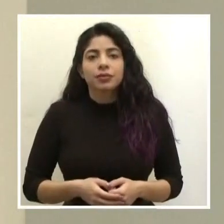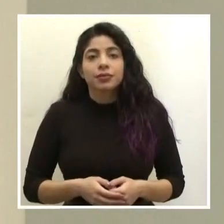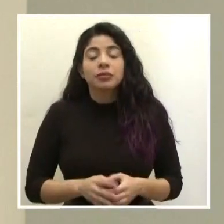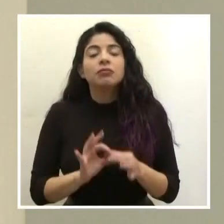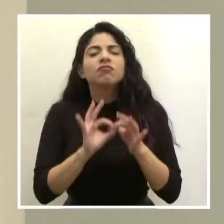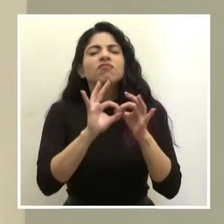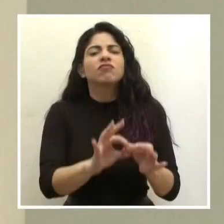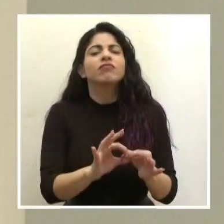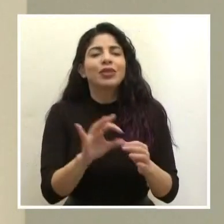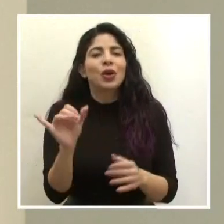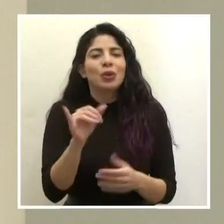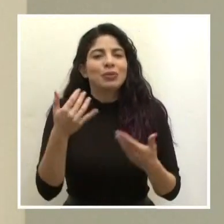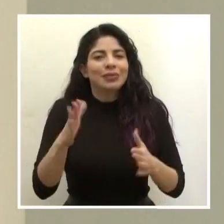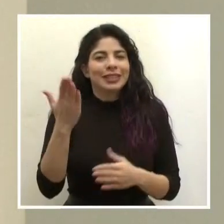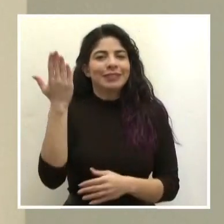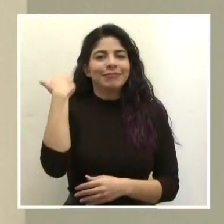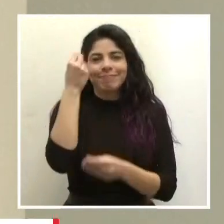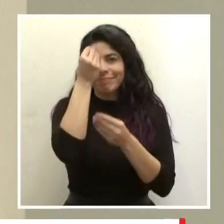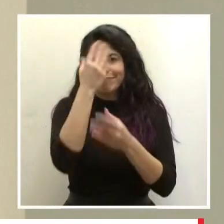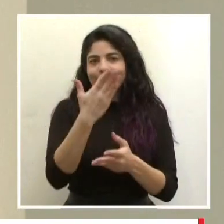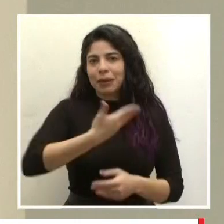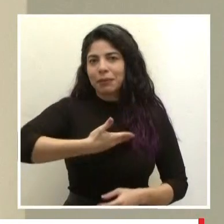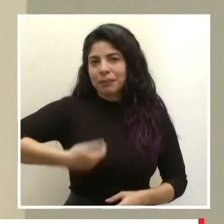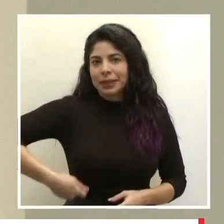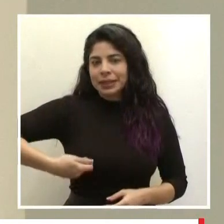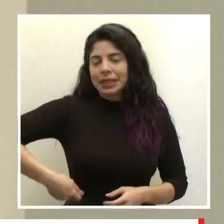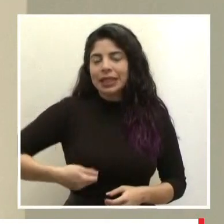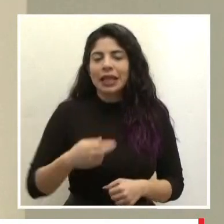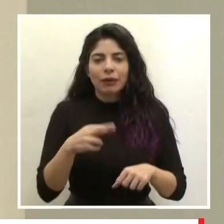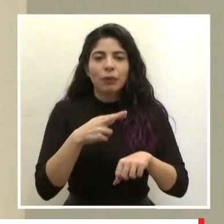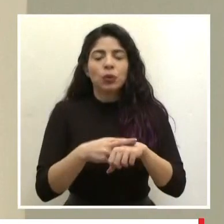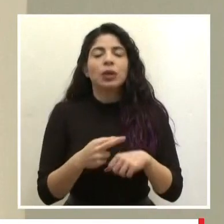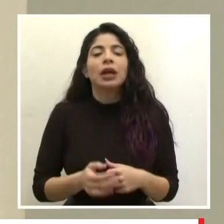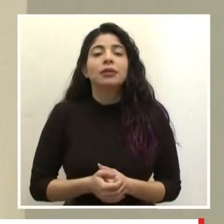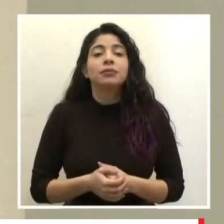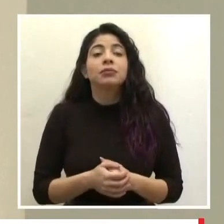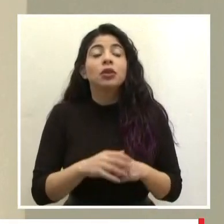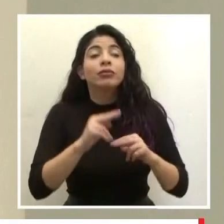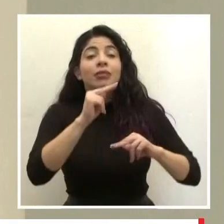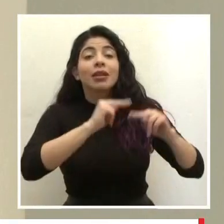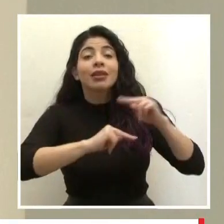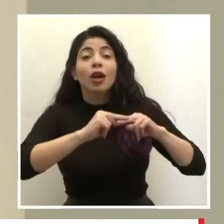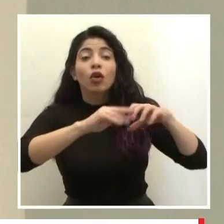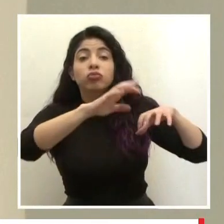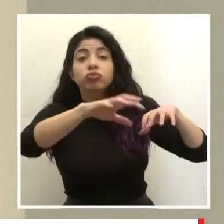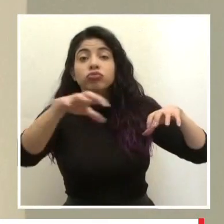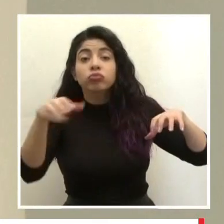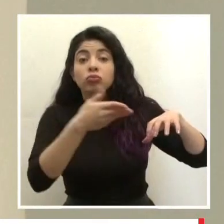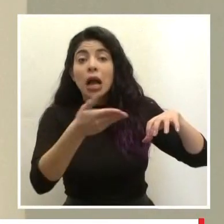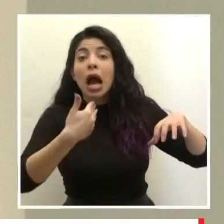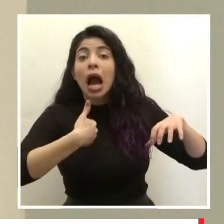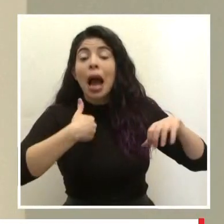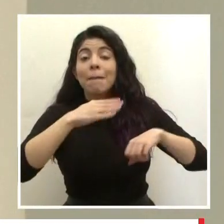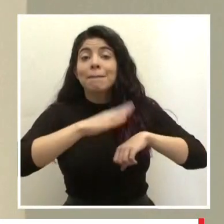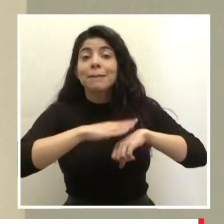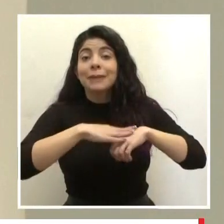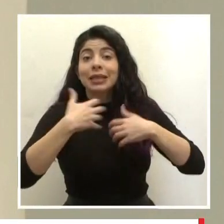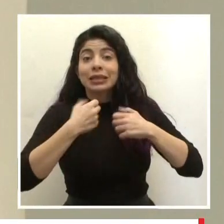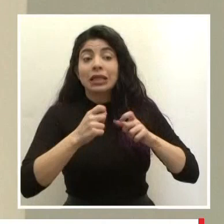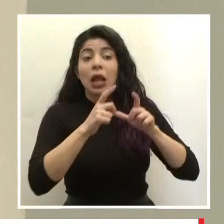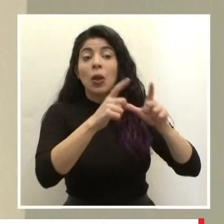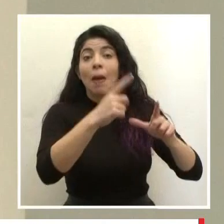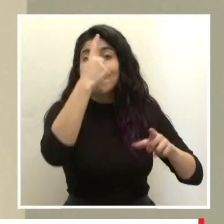Con respecto a, como bien lo indicaba el señor presidente de la República, los establecimientos con permiso sanitario de funcionamiento,